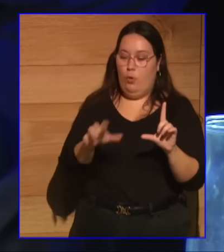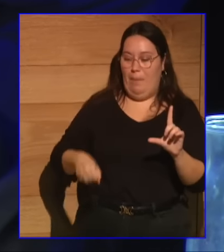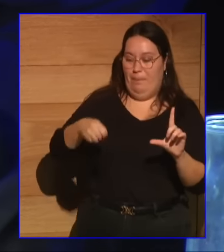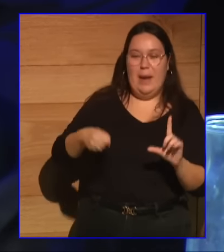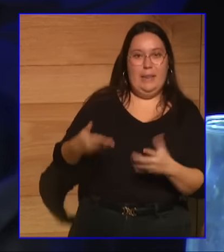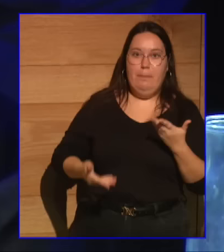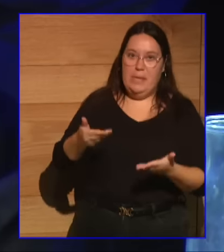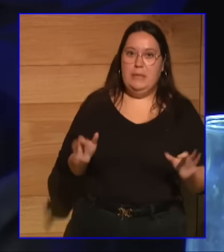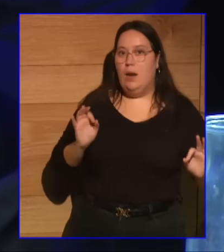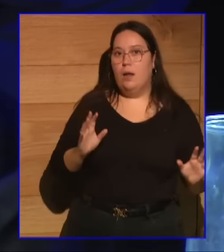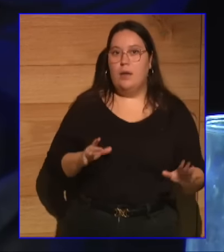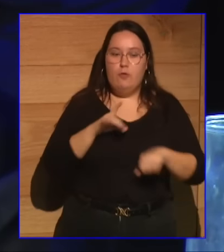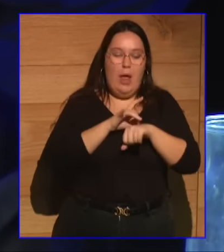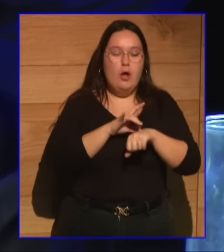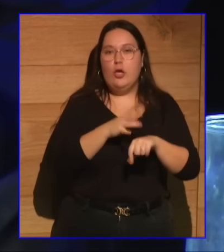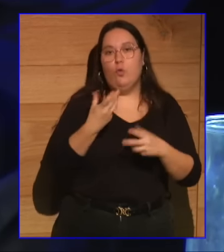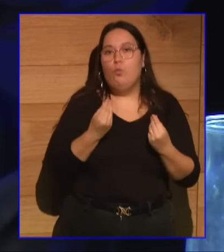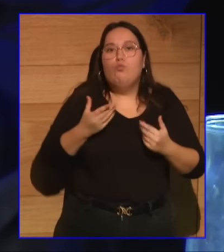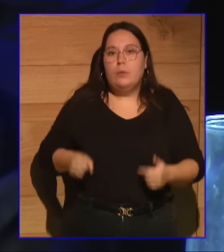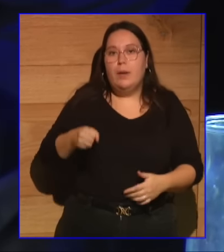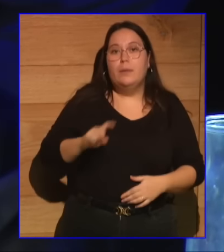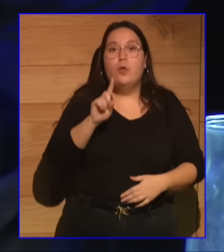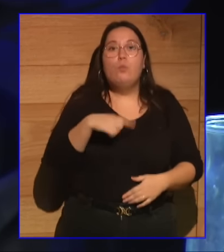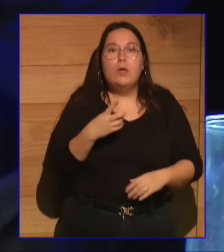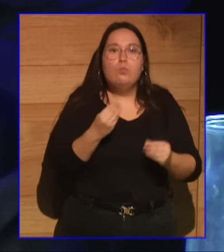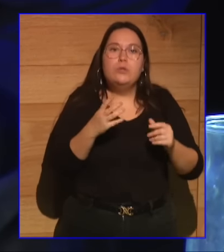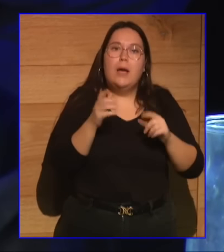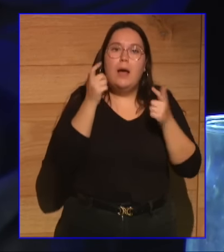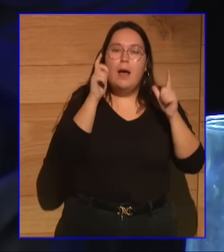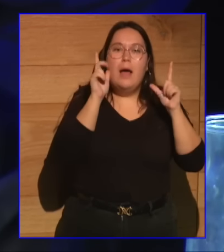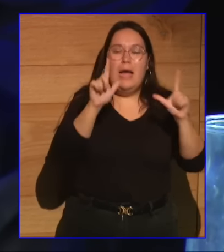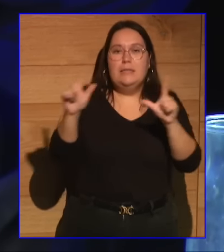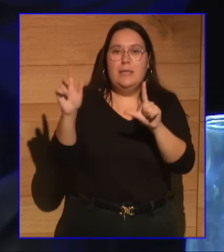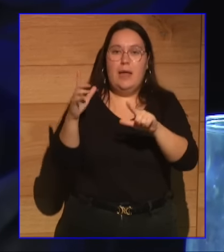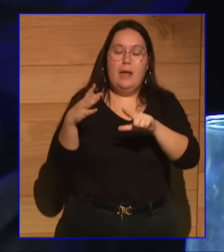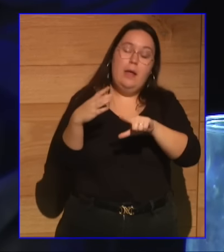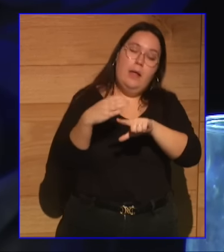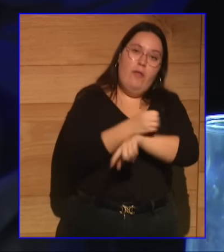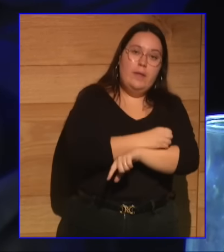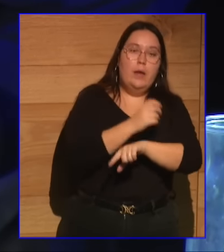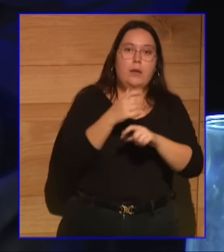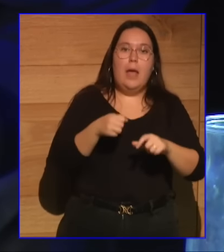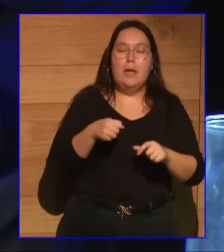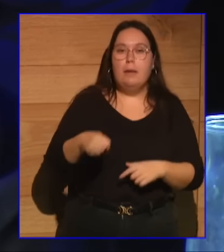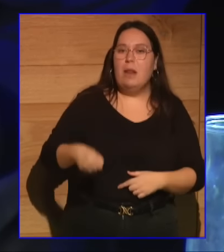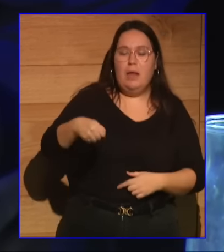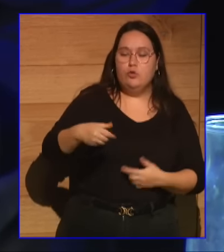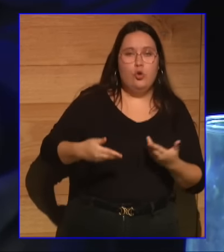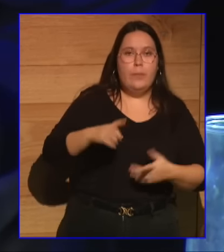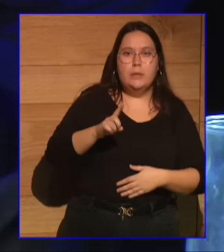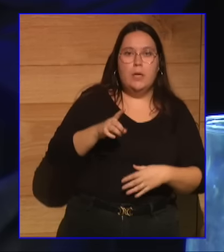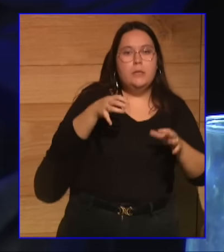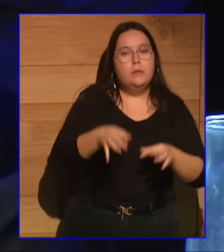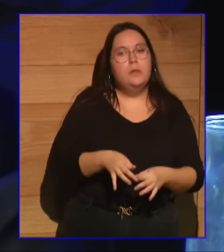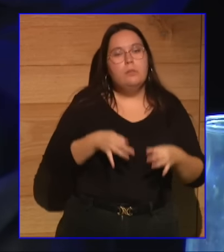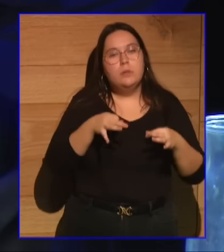maletas... Dame un guión donde haya mucha maleta. Pero luego hay mucha escena de tren, mucha escena que salen maletas y ahí no pesan. Y siempre pasa